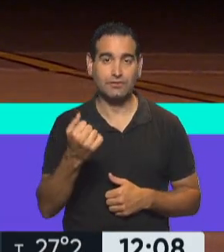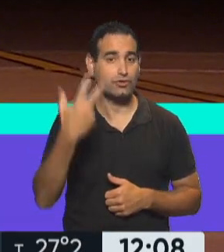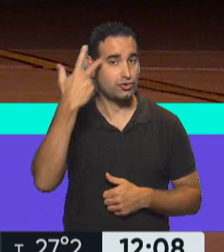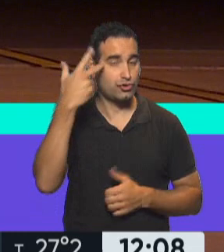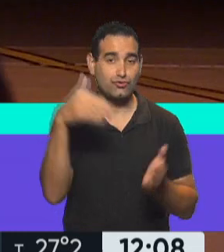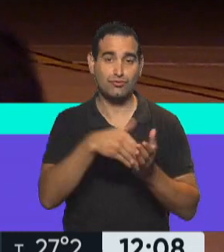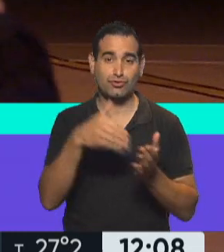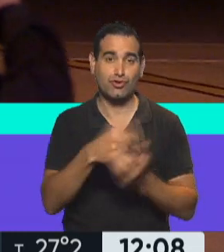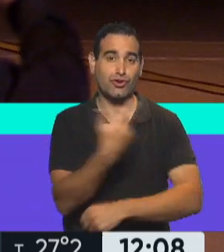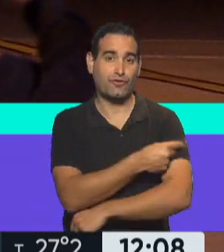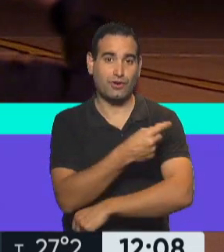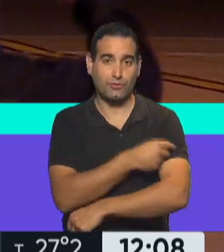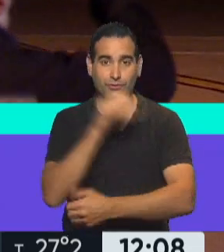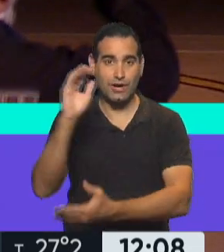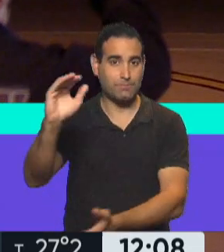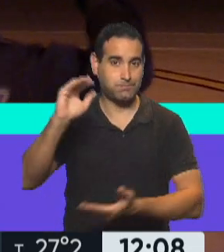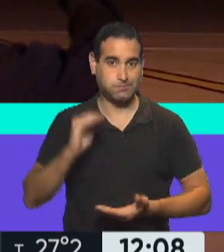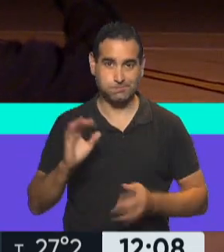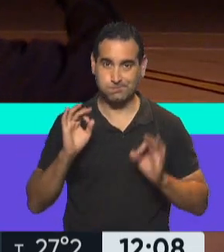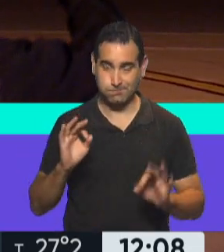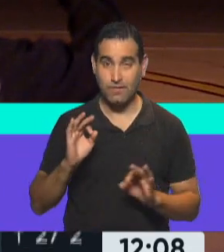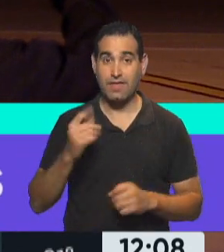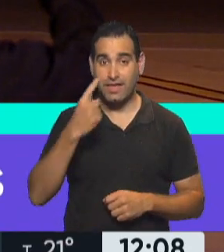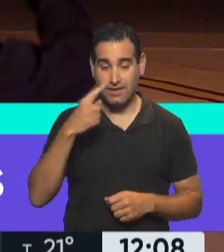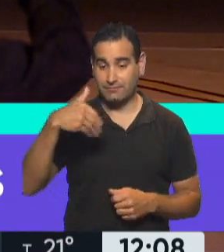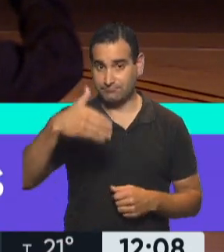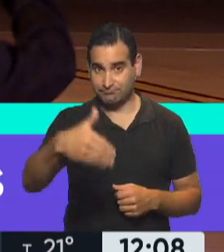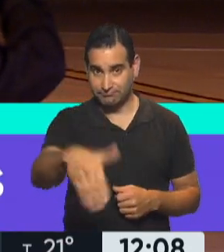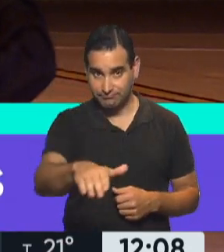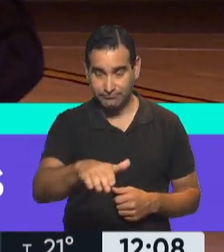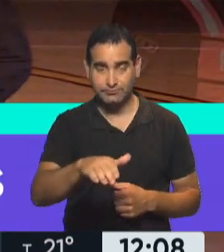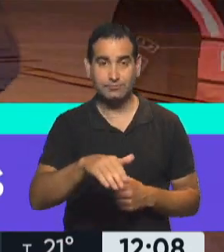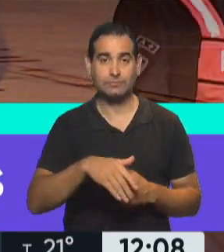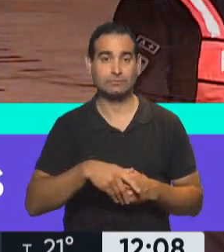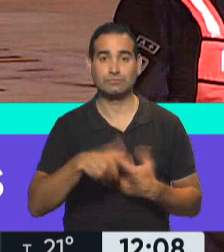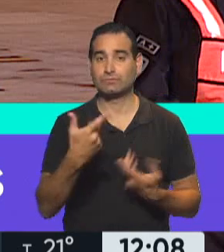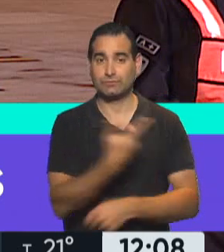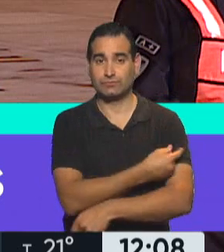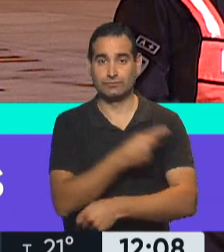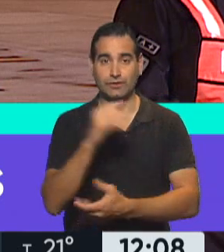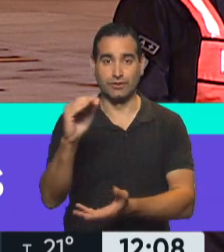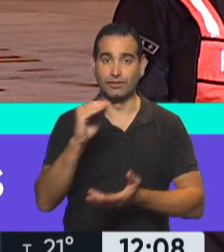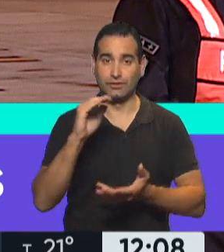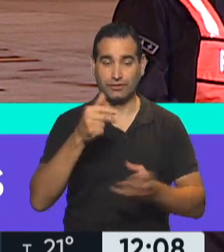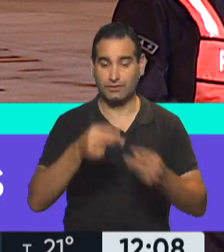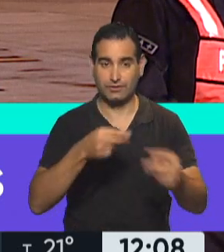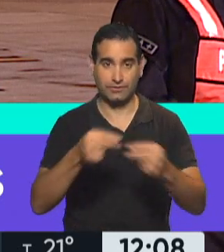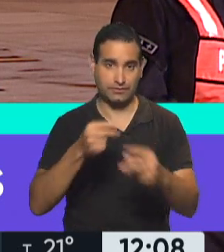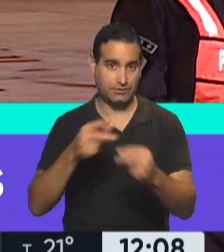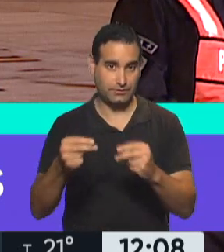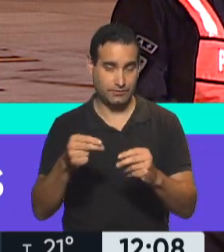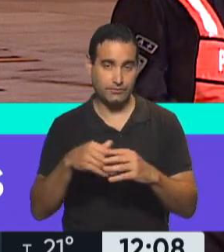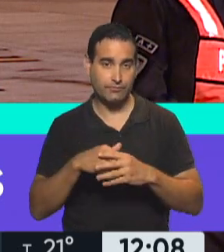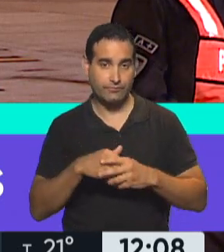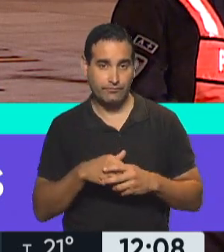18 millones de vacunas recibidas y en los próximos días también, mientras se siguen aplicando las dosis en nuestro